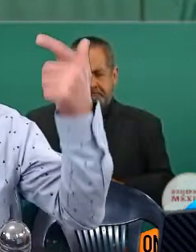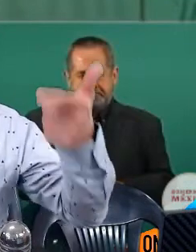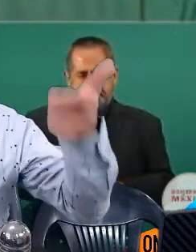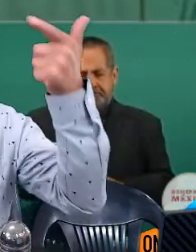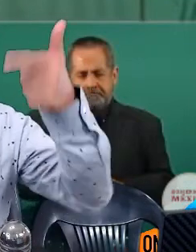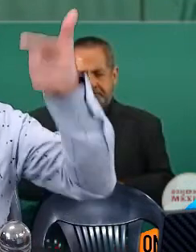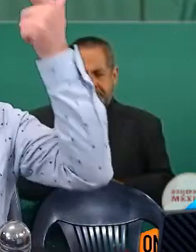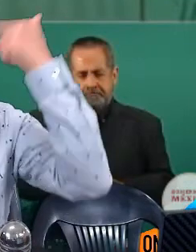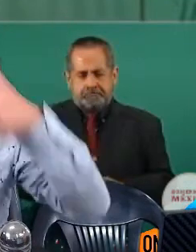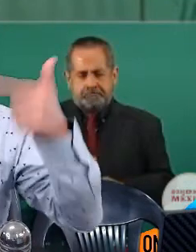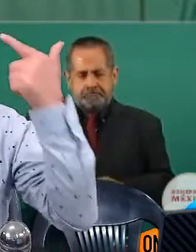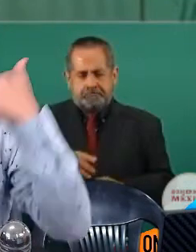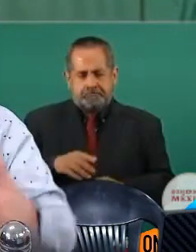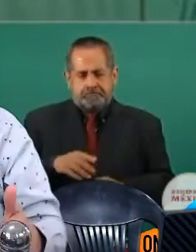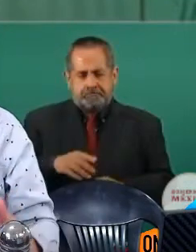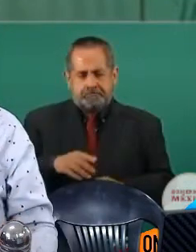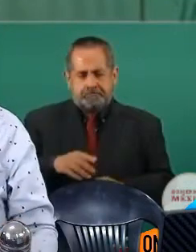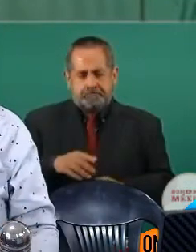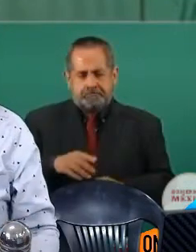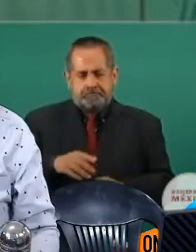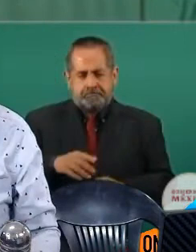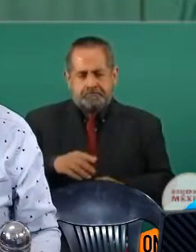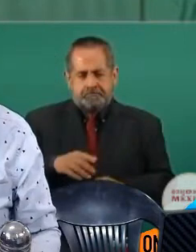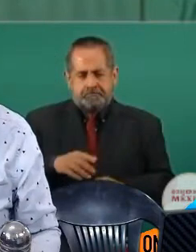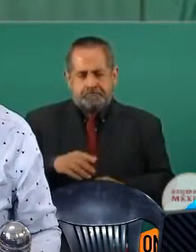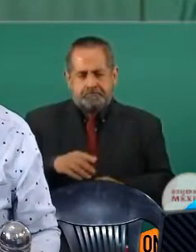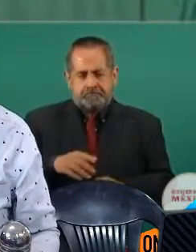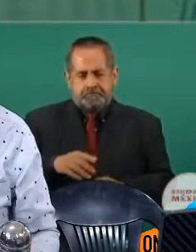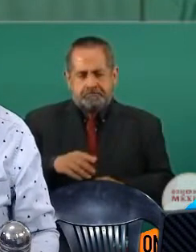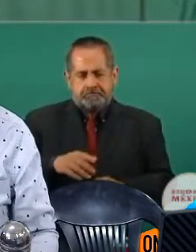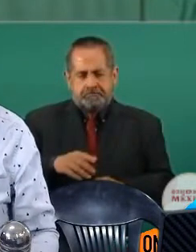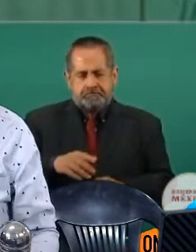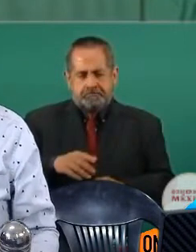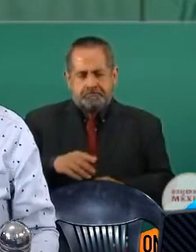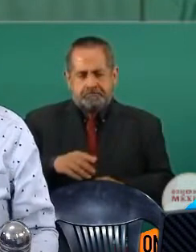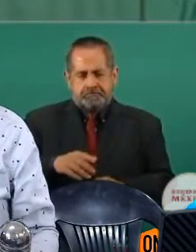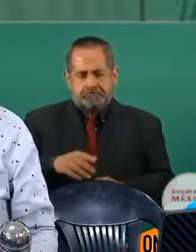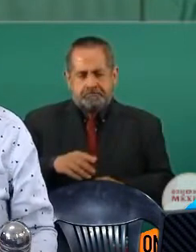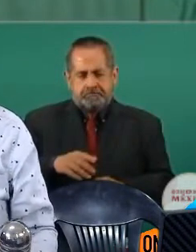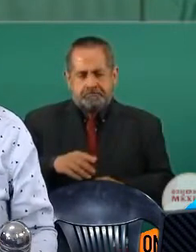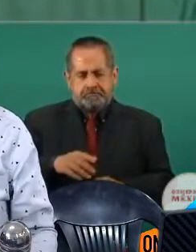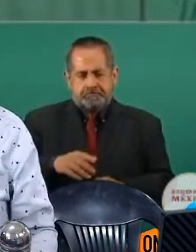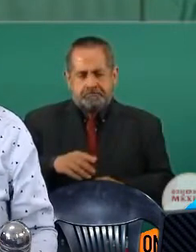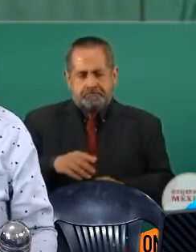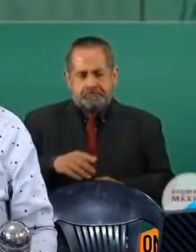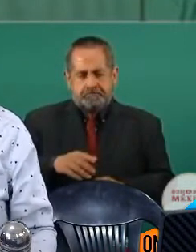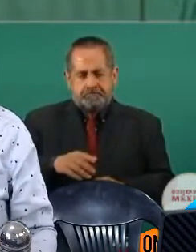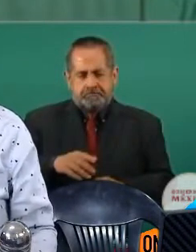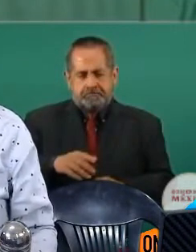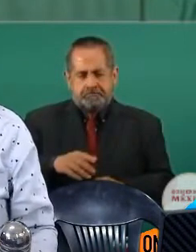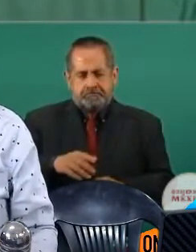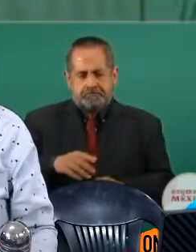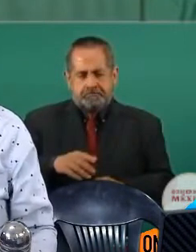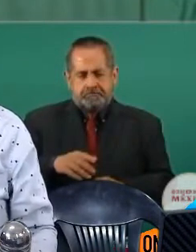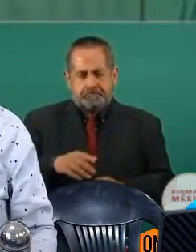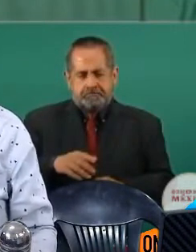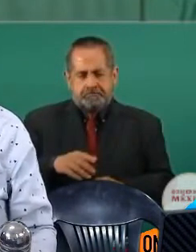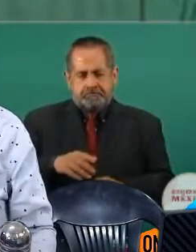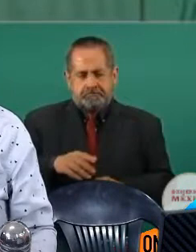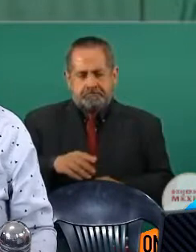país, sino una transformación personal de todos y cada uno de nosotros, amigos.